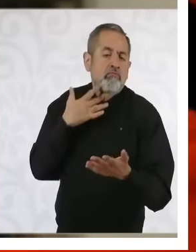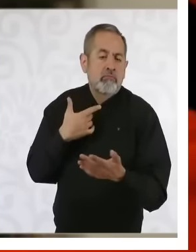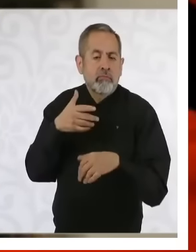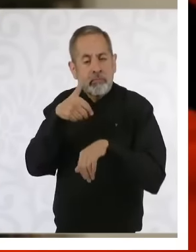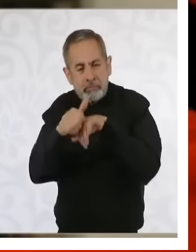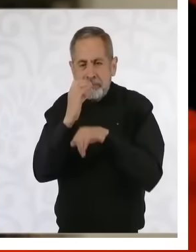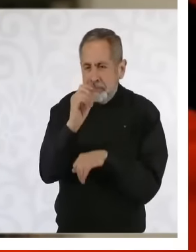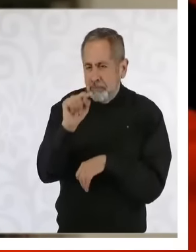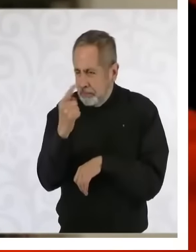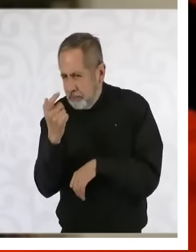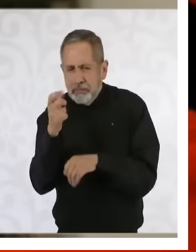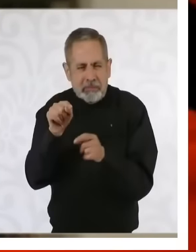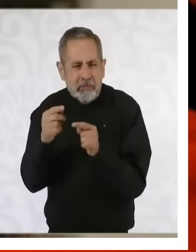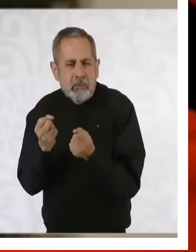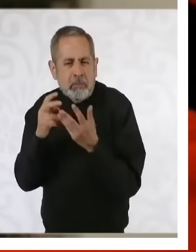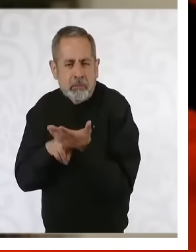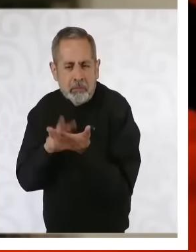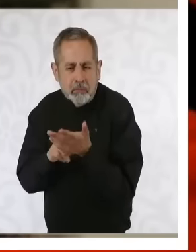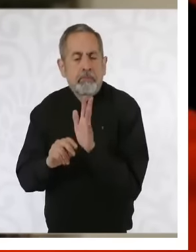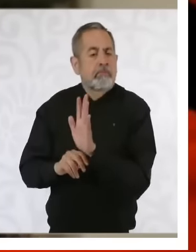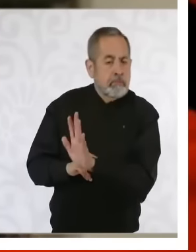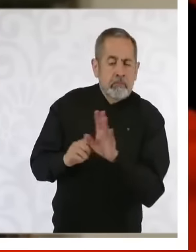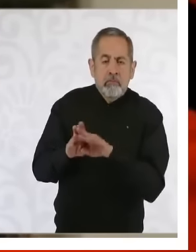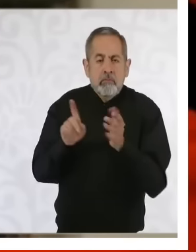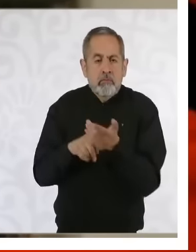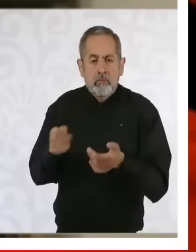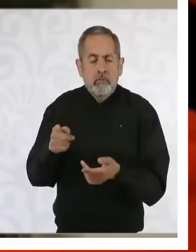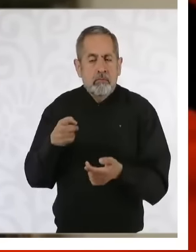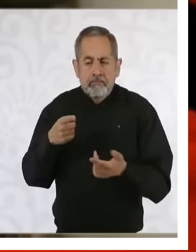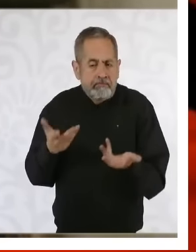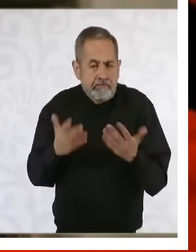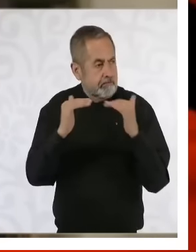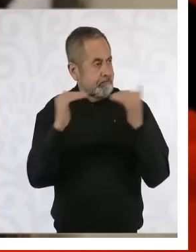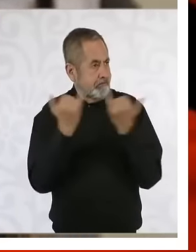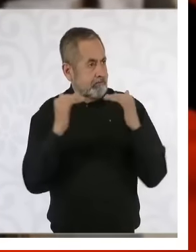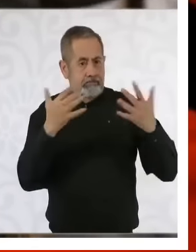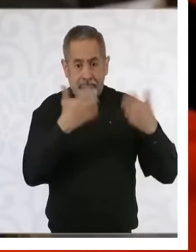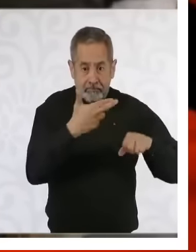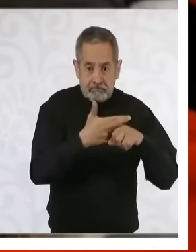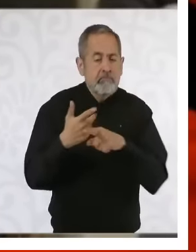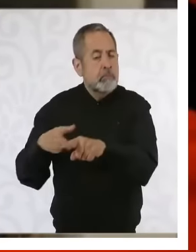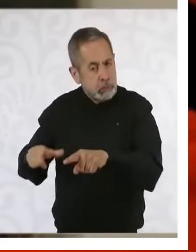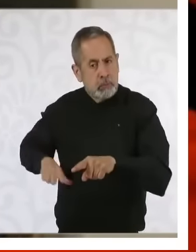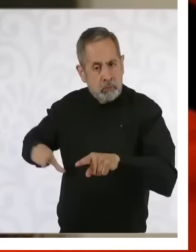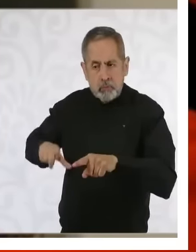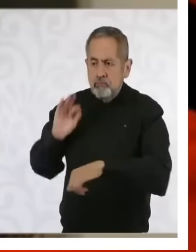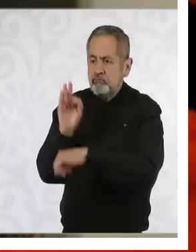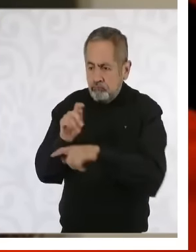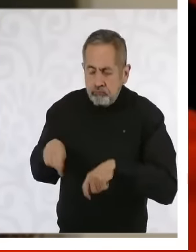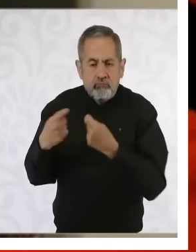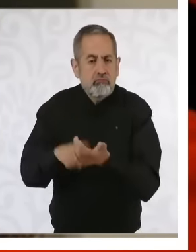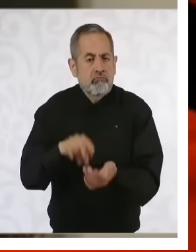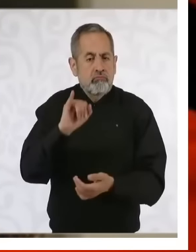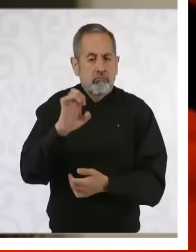haciéndose, y solamente haría falta la parte del apoyo del Ejecutivo Federal para poder modificar el IEPS, la ley del impuesto